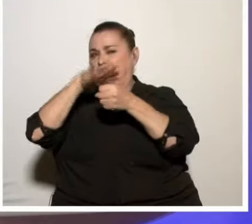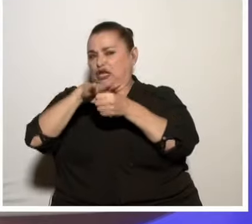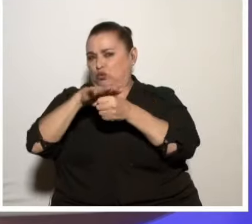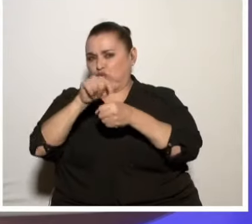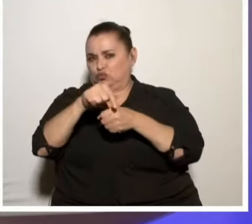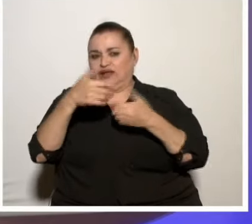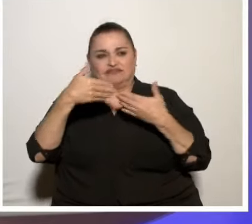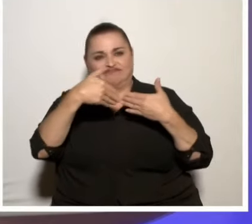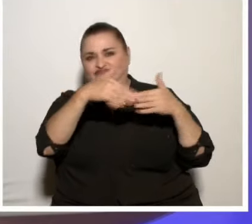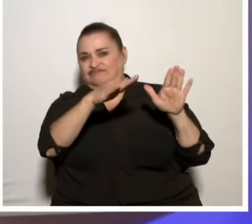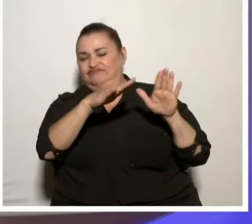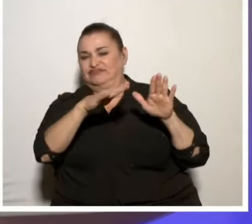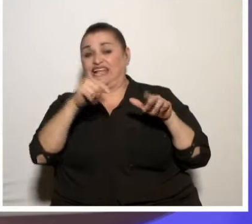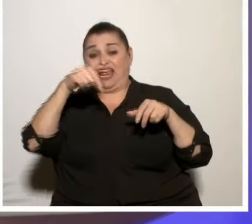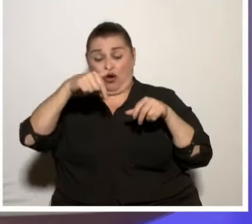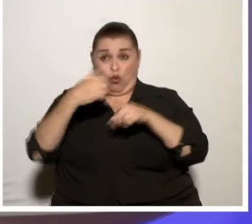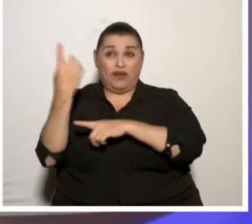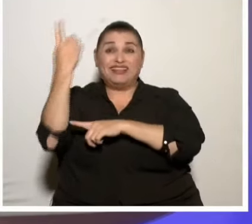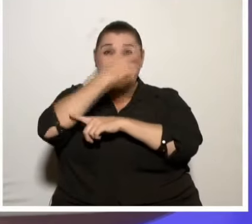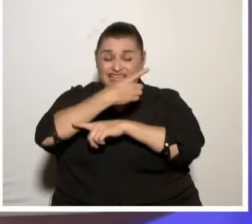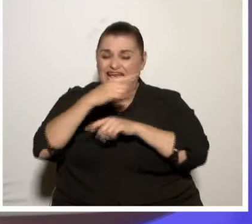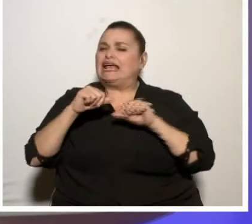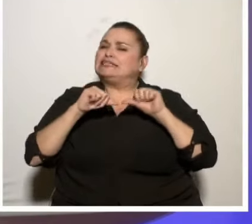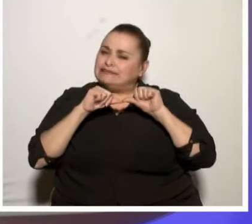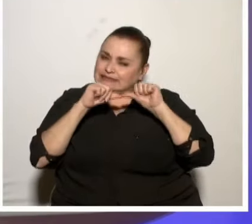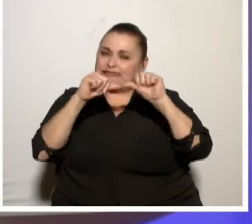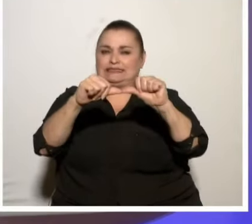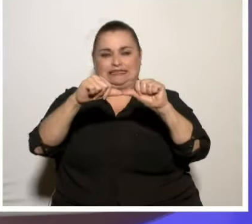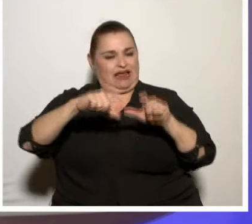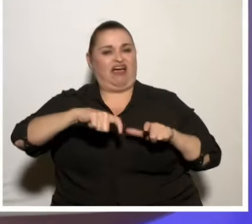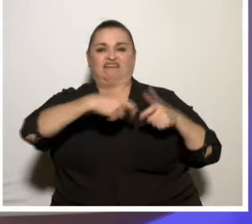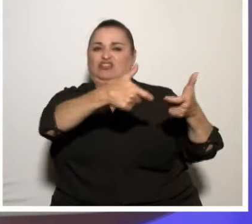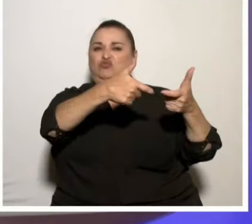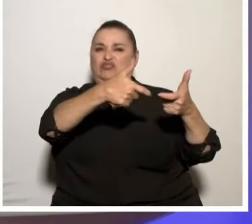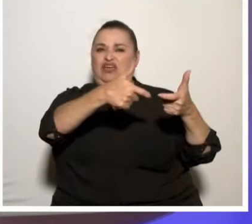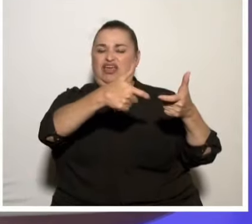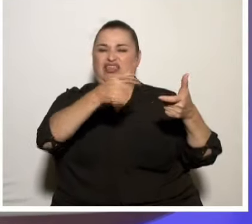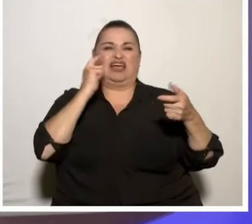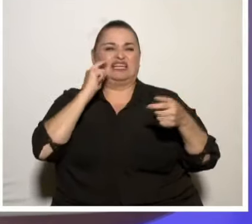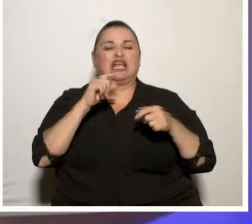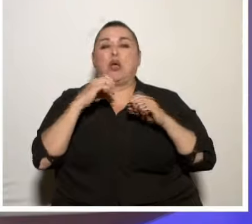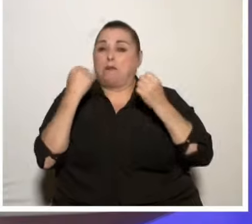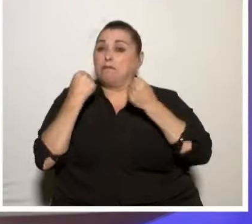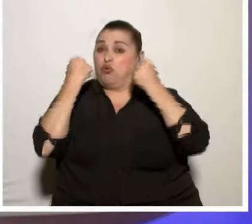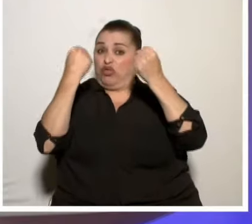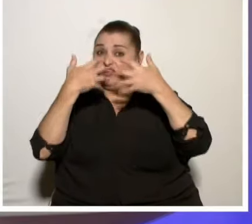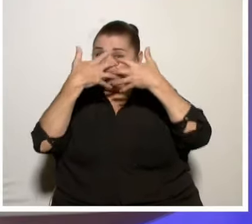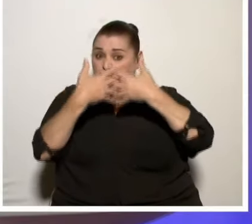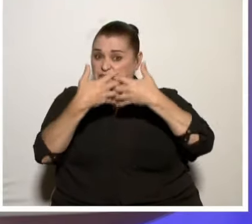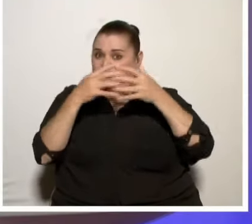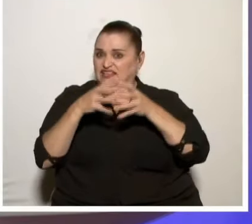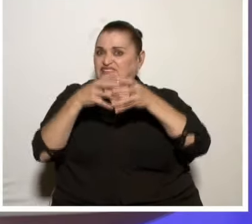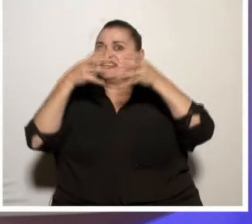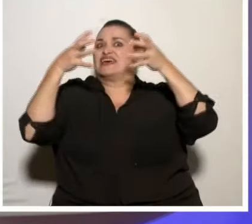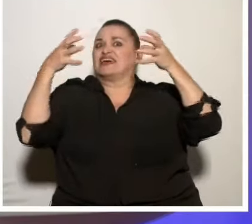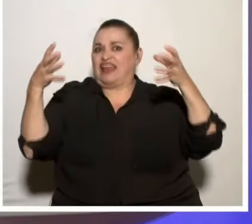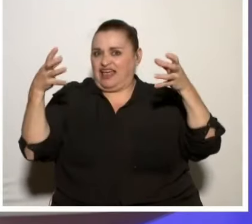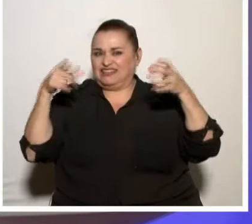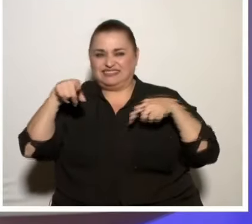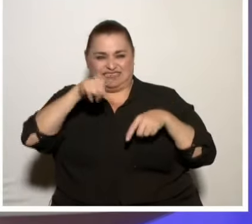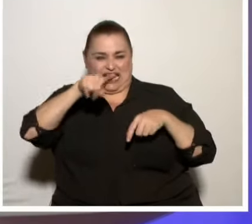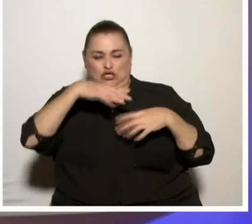la agricultura sigue abandonada, con la ayuda de medios grandes y poderes grandes a quienes les